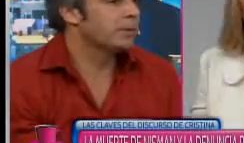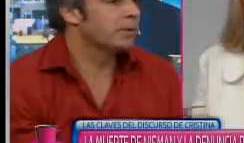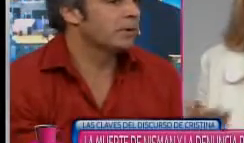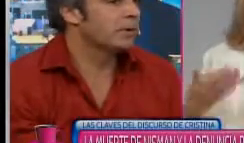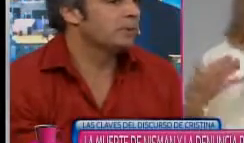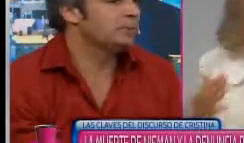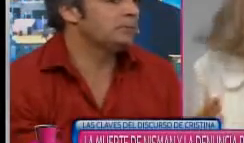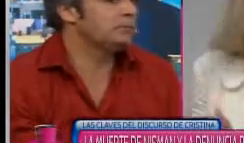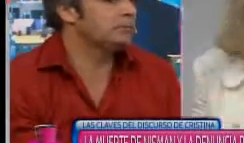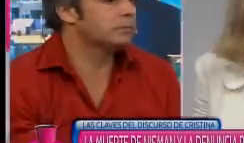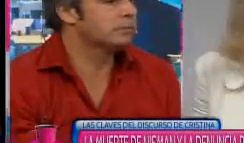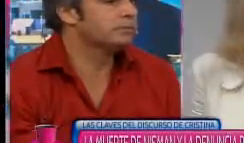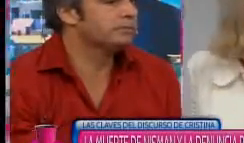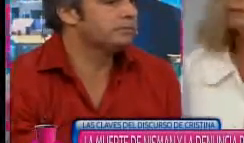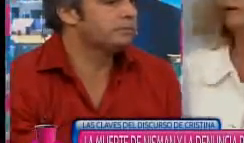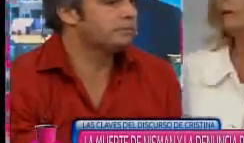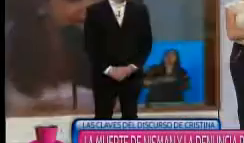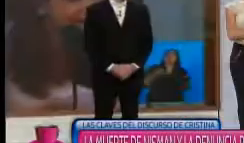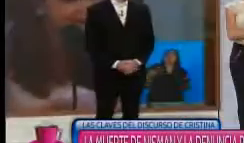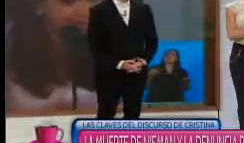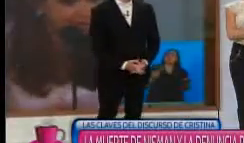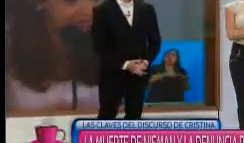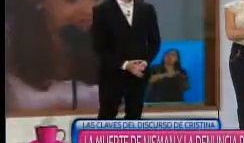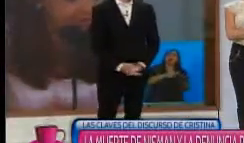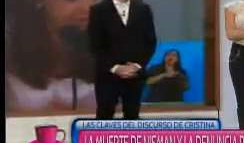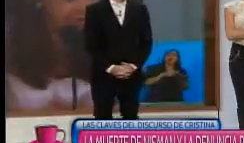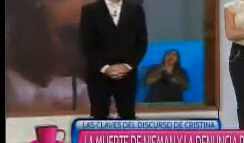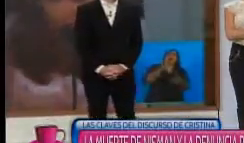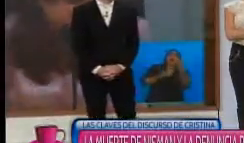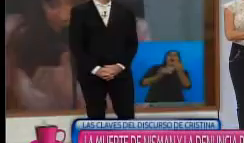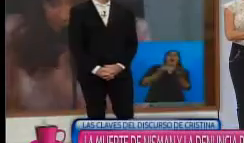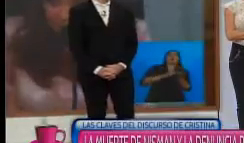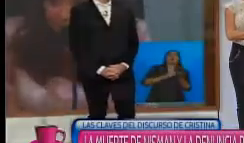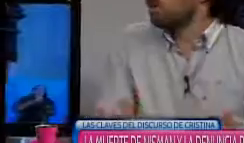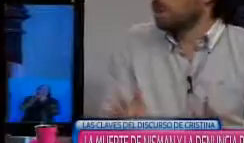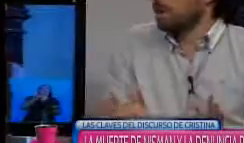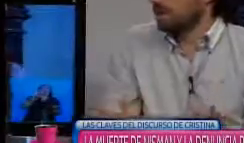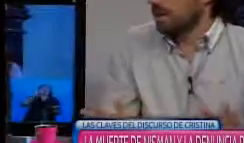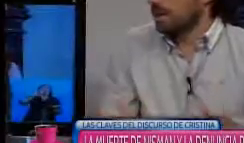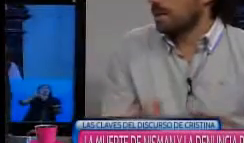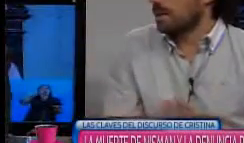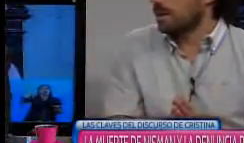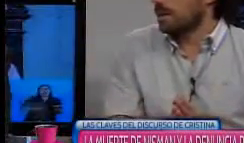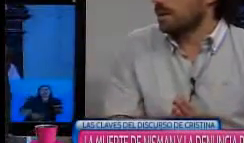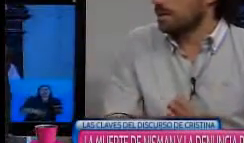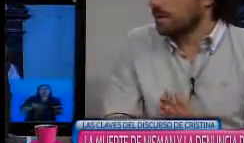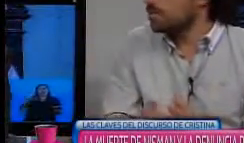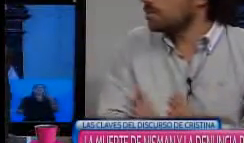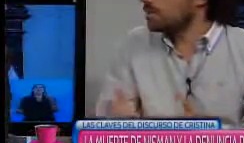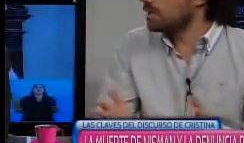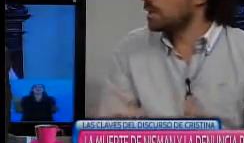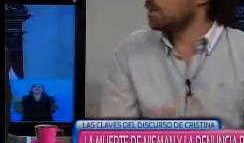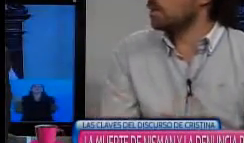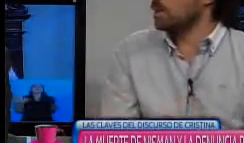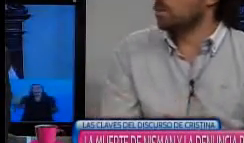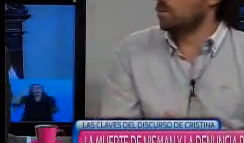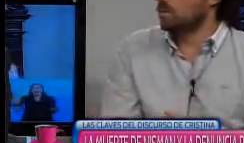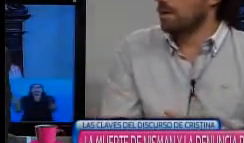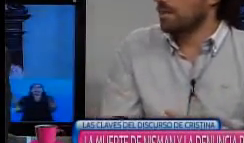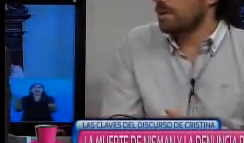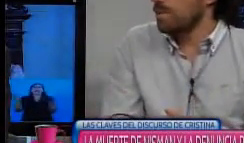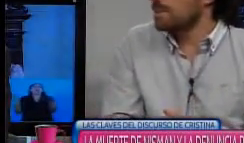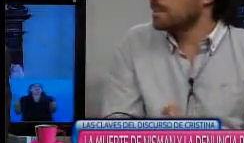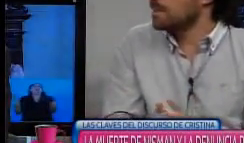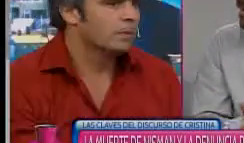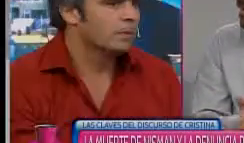boba. Lo que molestó a la presidenta, digo, lo que creo que el kirchnerismo tiene con esto un